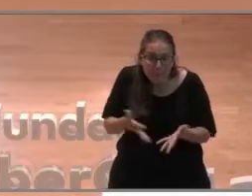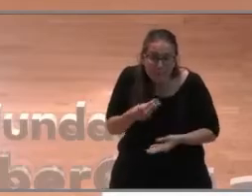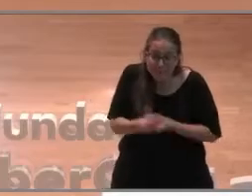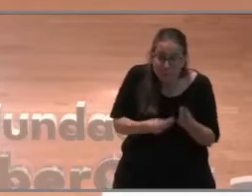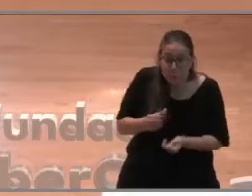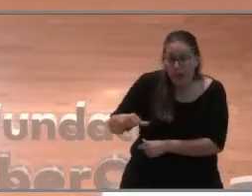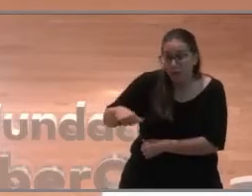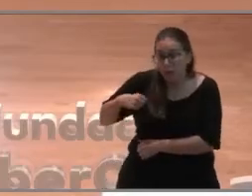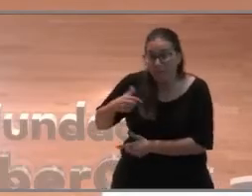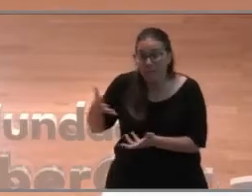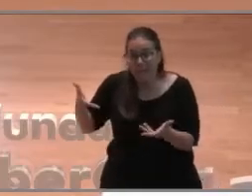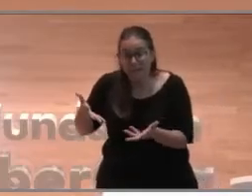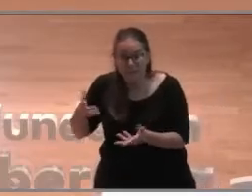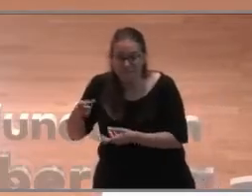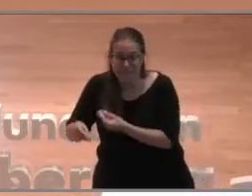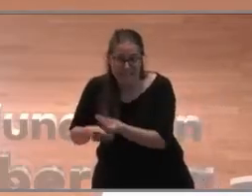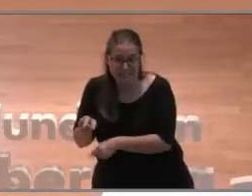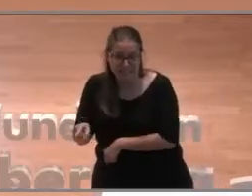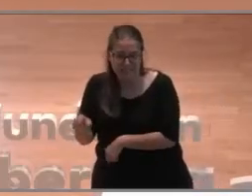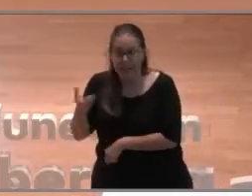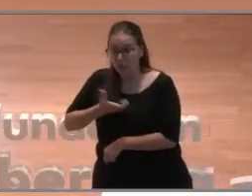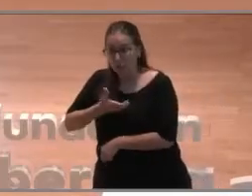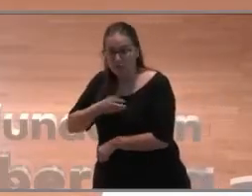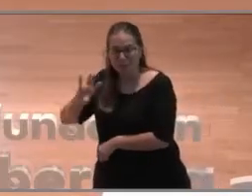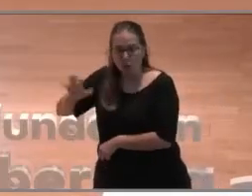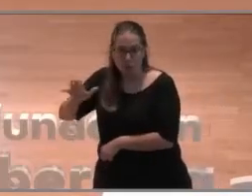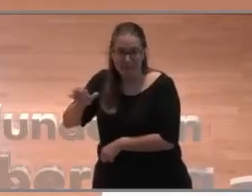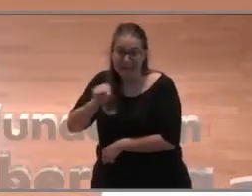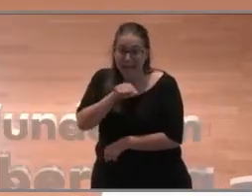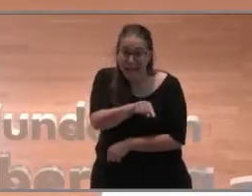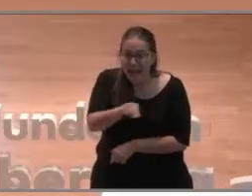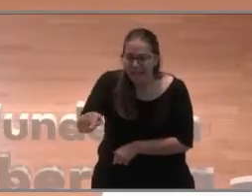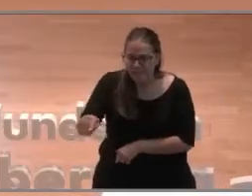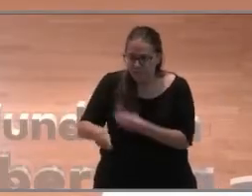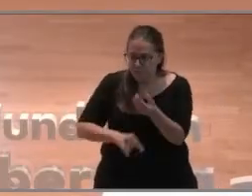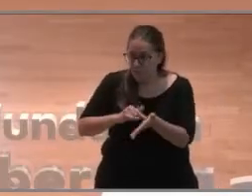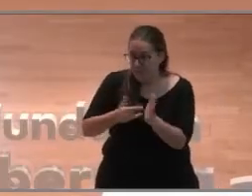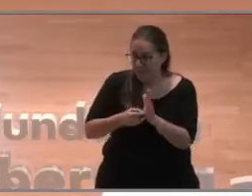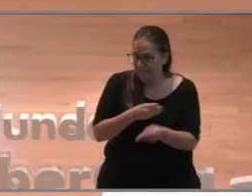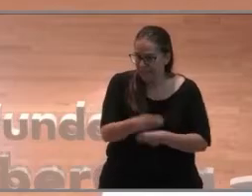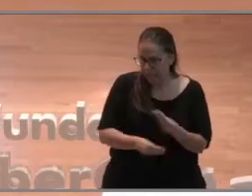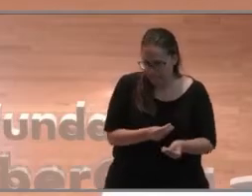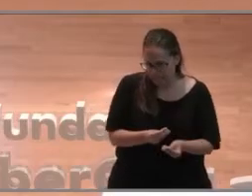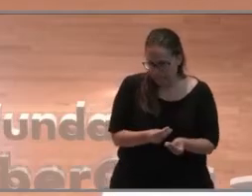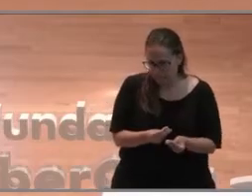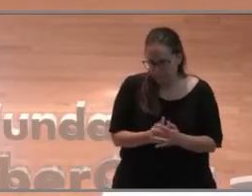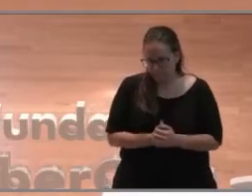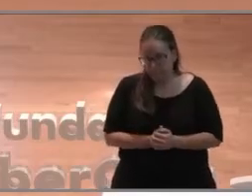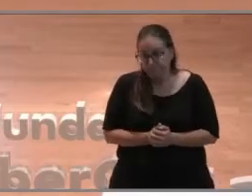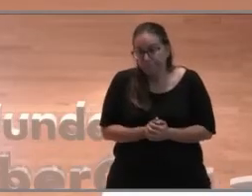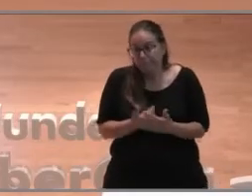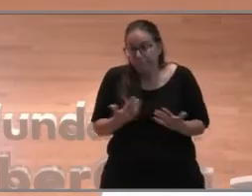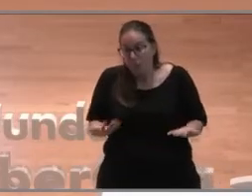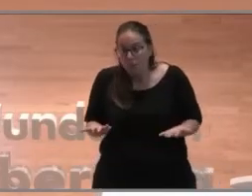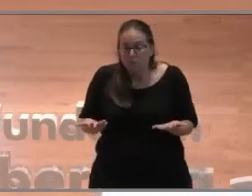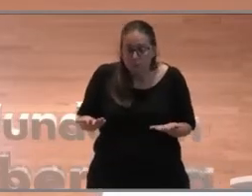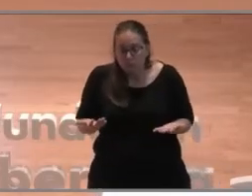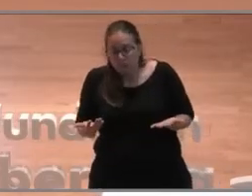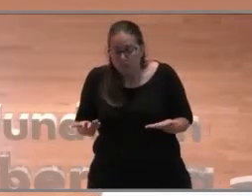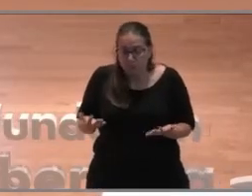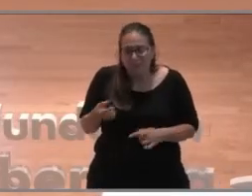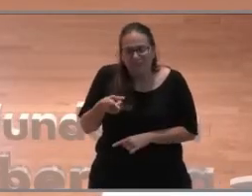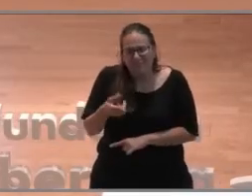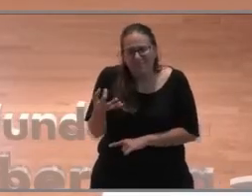el hospital, bien sea en un ayuntamiento, bien sea en una comarca, que sería, por ejemplo, una buena estructura en Aragón que se actuara. Entonces, bueno, ahí tenemos